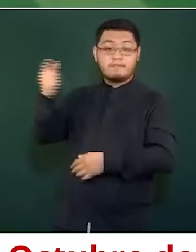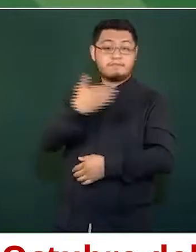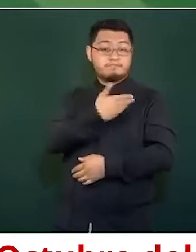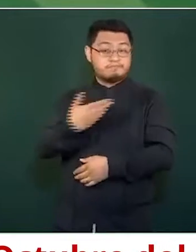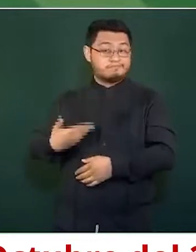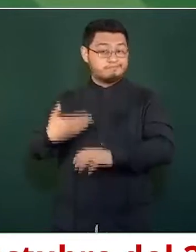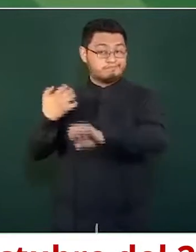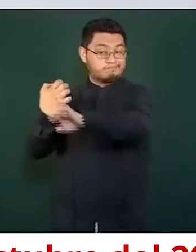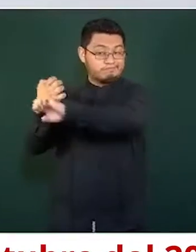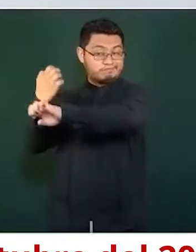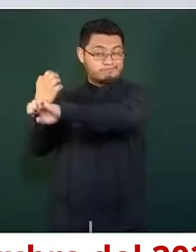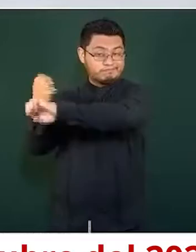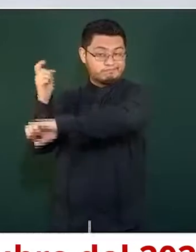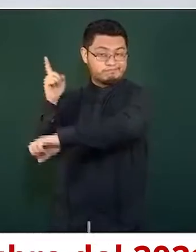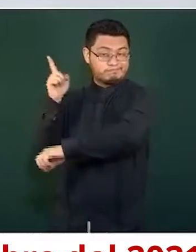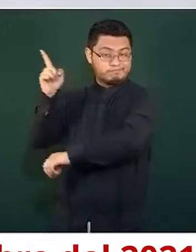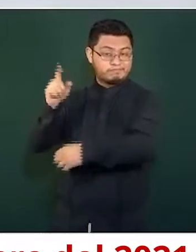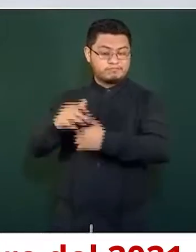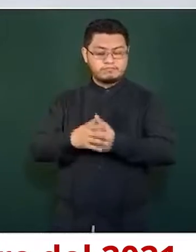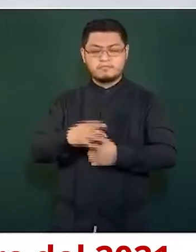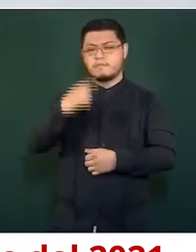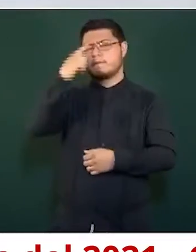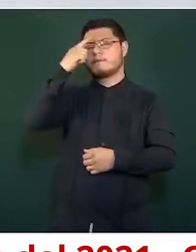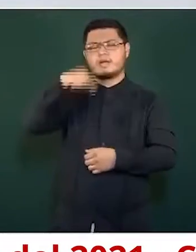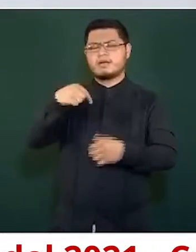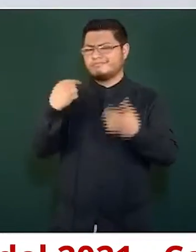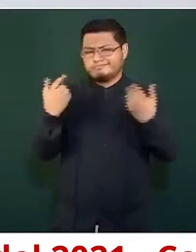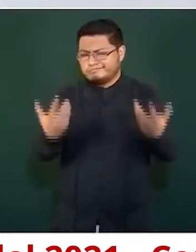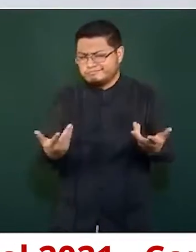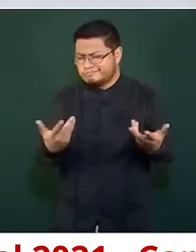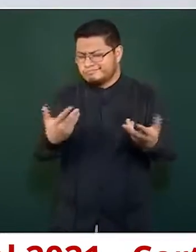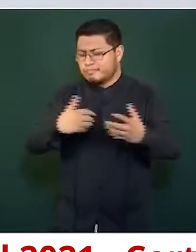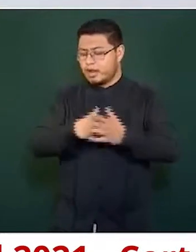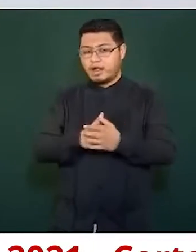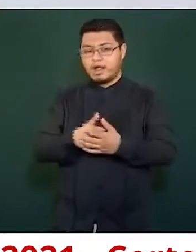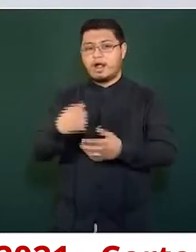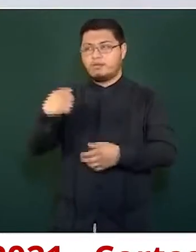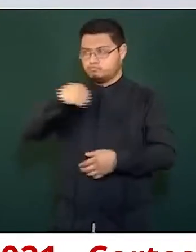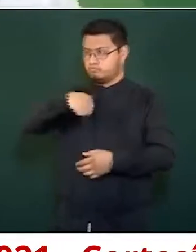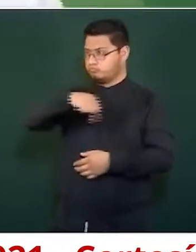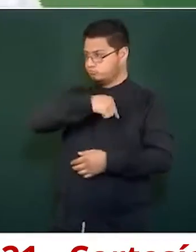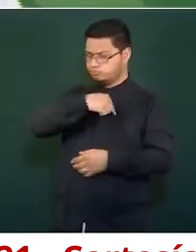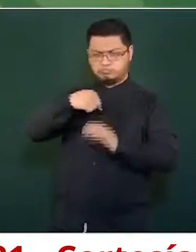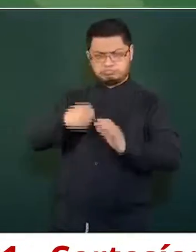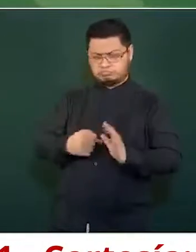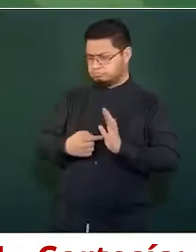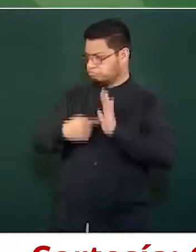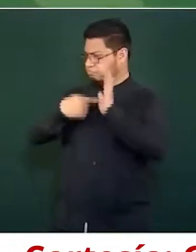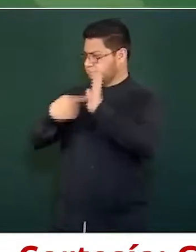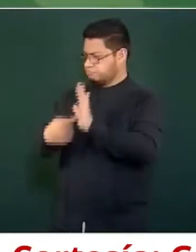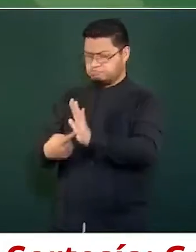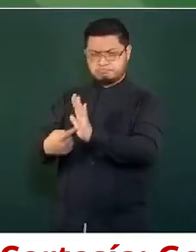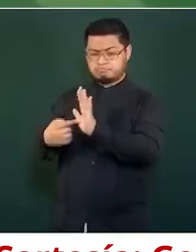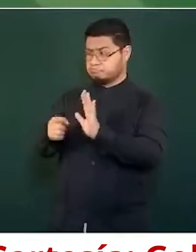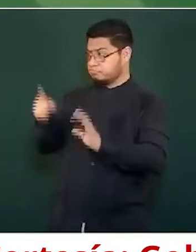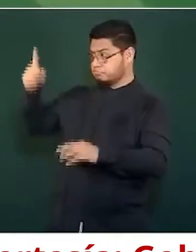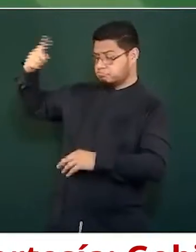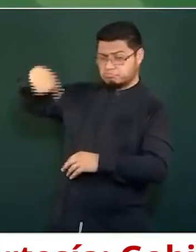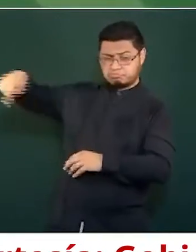para fijar nuestra postura en la lucha que están